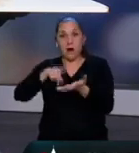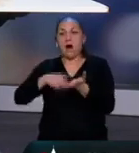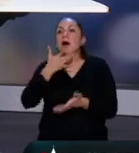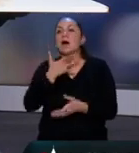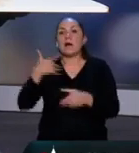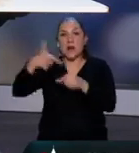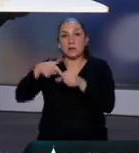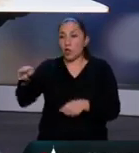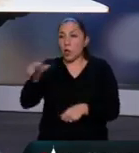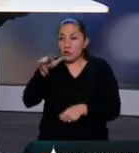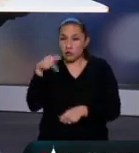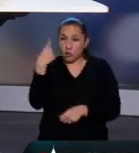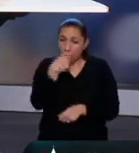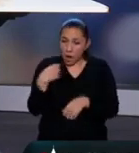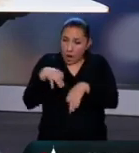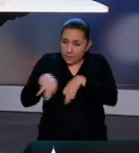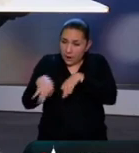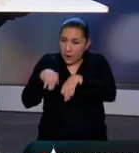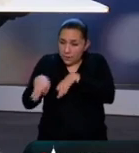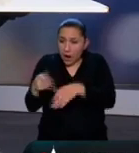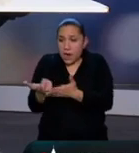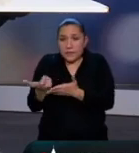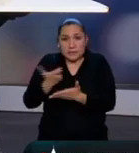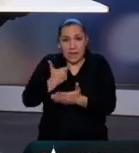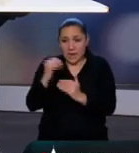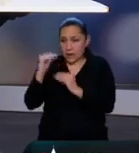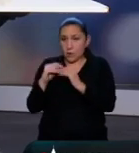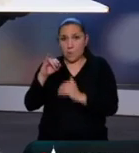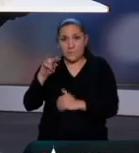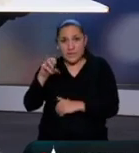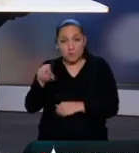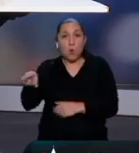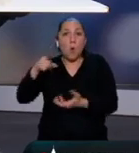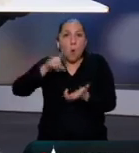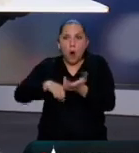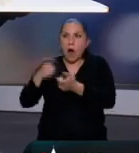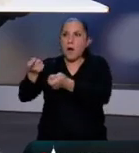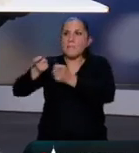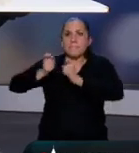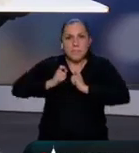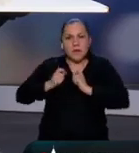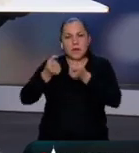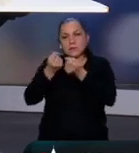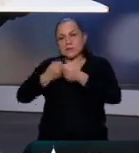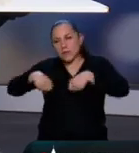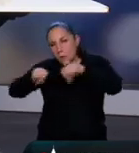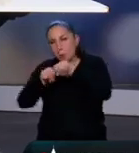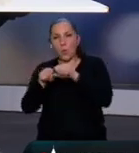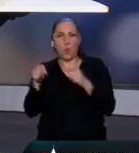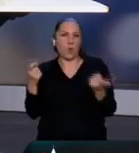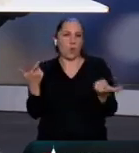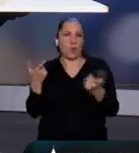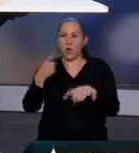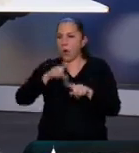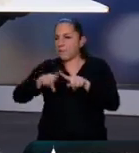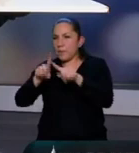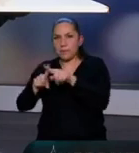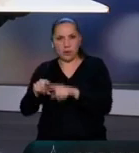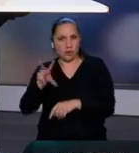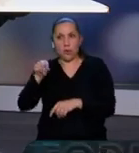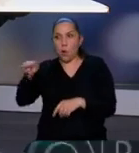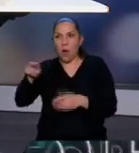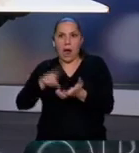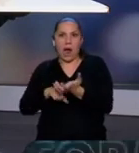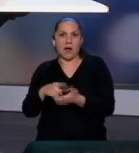menos del sueldo mínimo, sin la menor prestación, por el outsourcing o porque la gasolinera lo va cambiando de lugares para no pagarle ningún